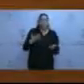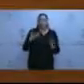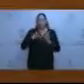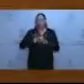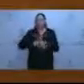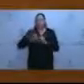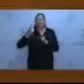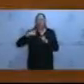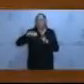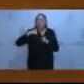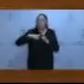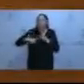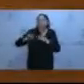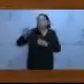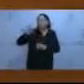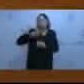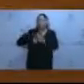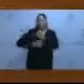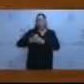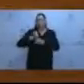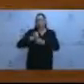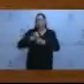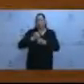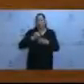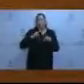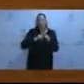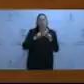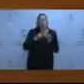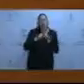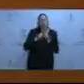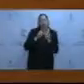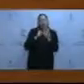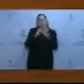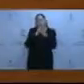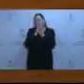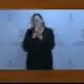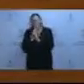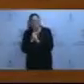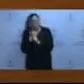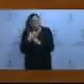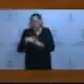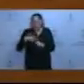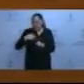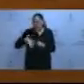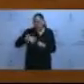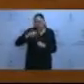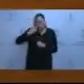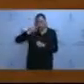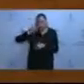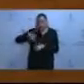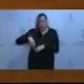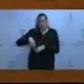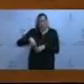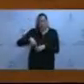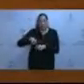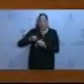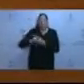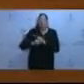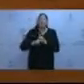aspecto económico, señora consejera, más vaguedades sobre este tema, ¿no? Hay una segunda cuestión sobre la mesa,